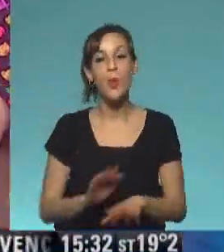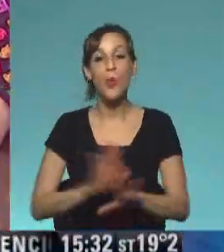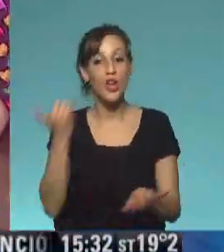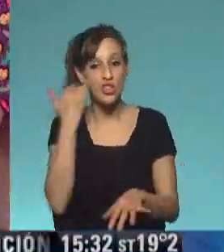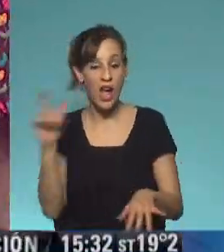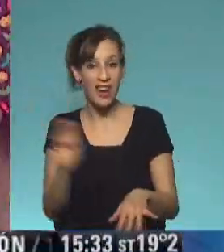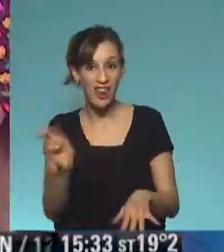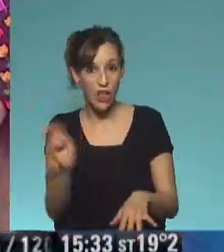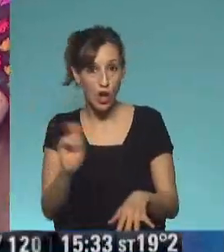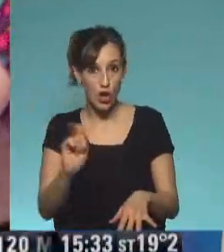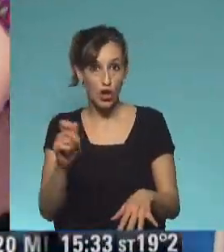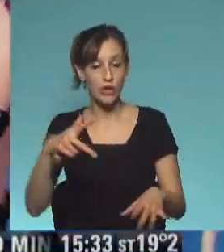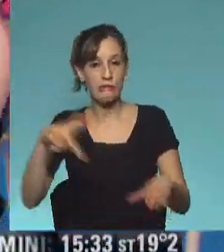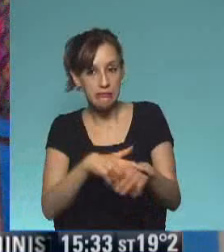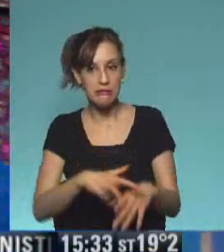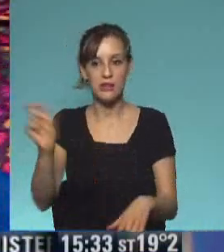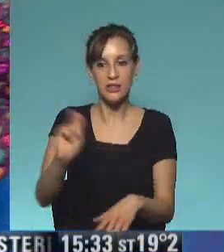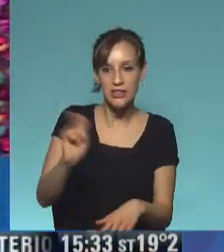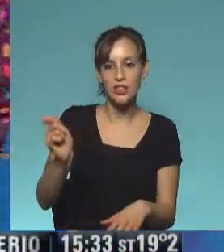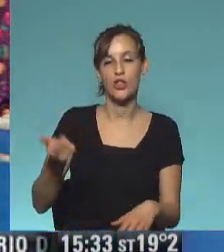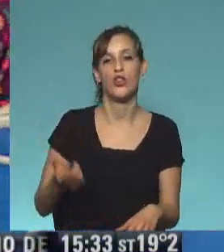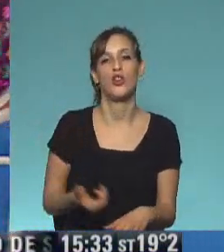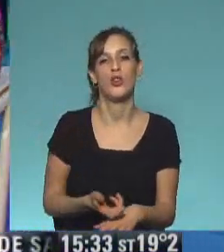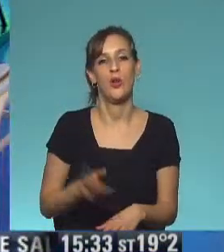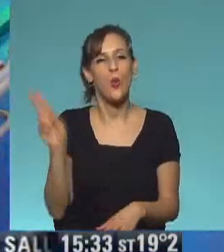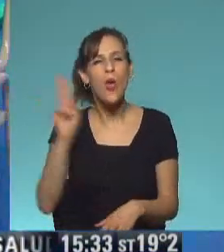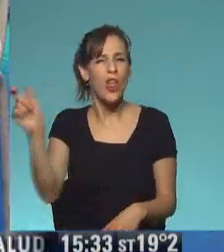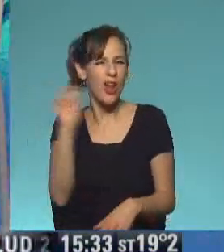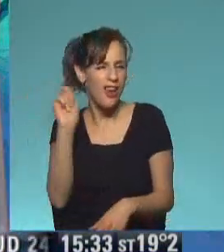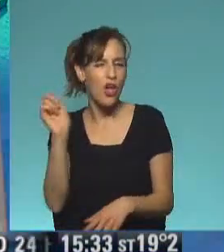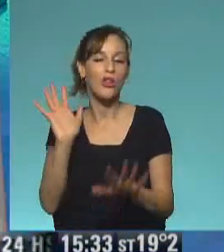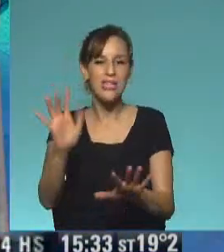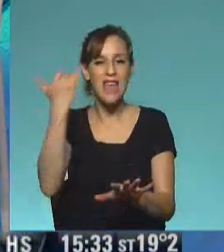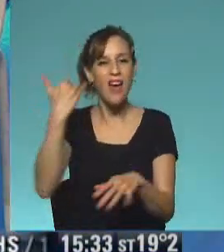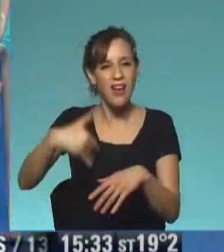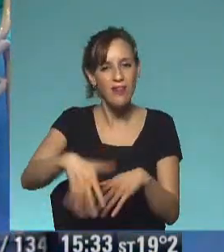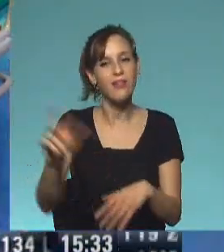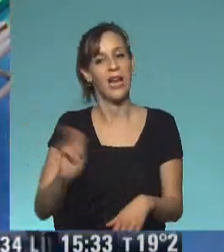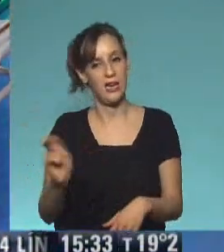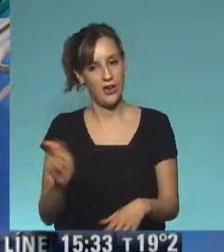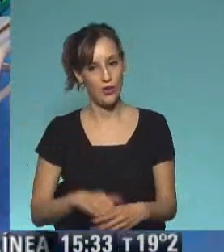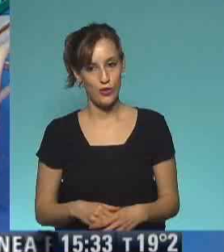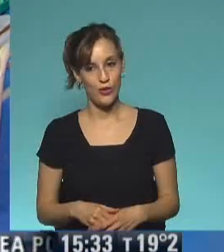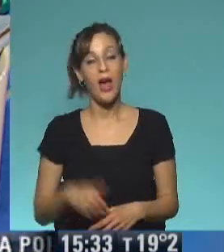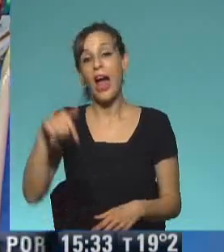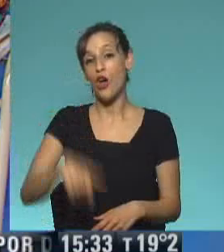ir al recreo, Maga. Ay, sí. Pero enseguida volvemos, no se vayan. ¡Qué rápido! Nos